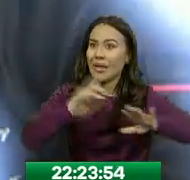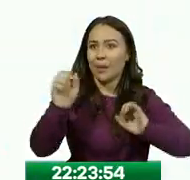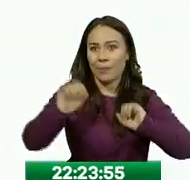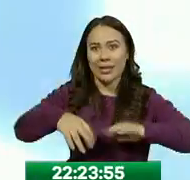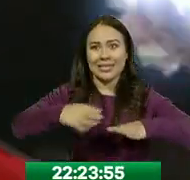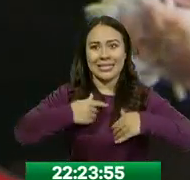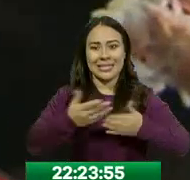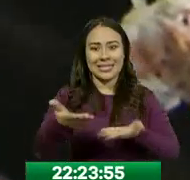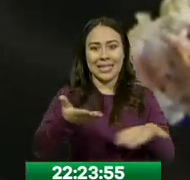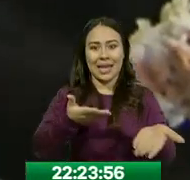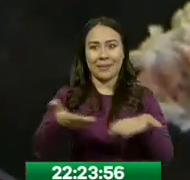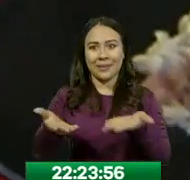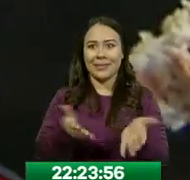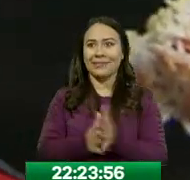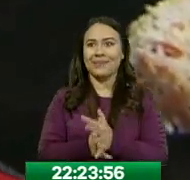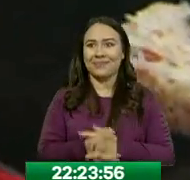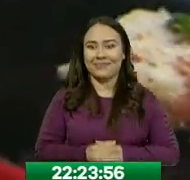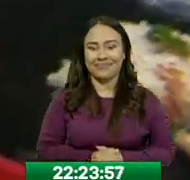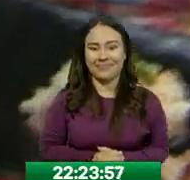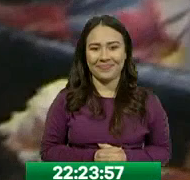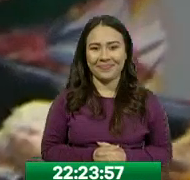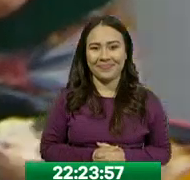directamente.